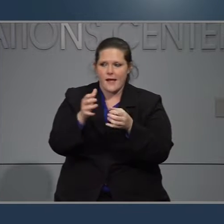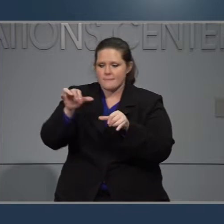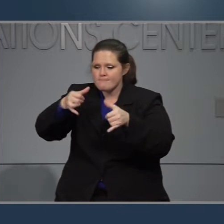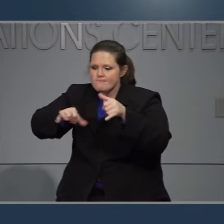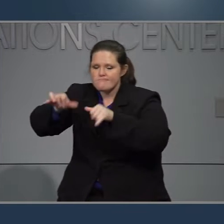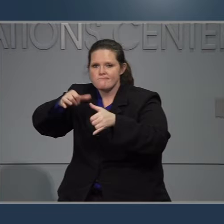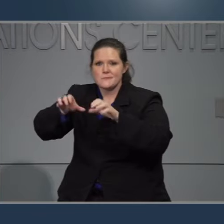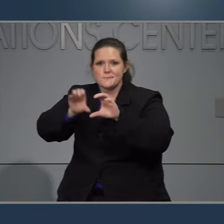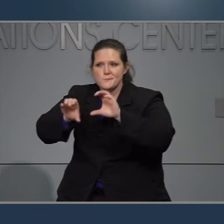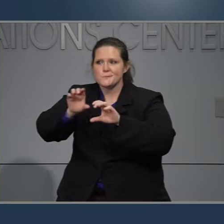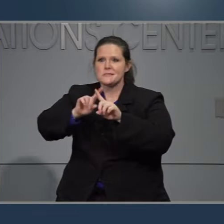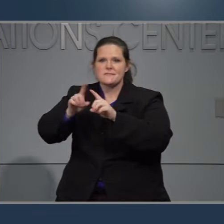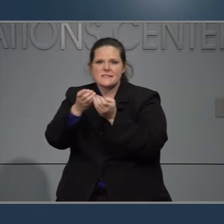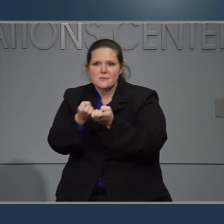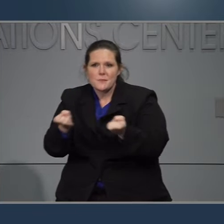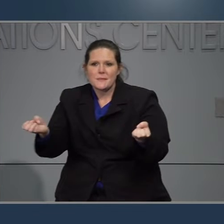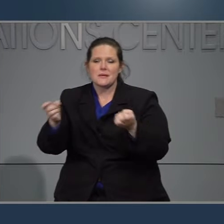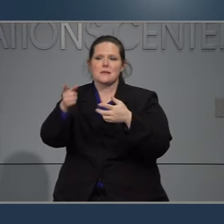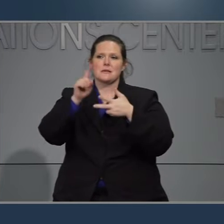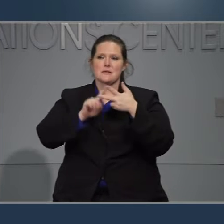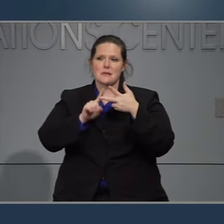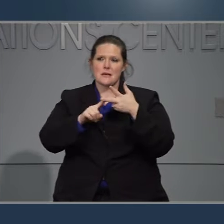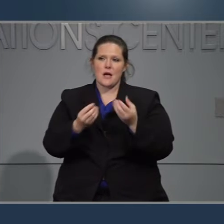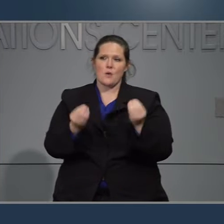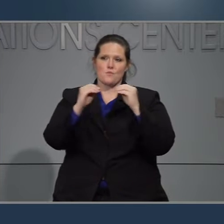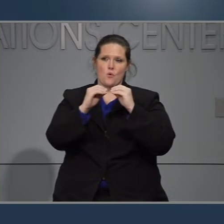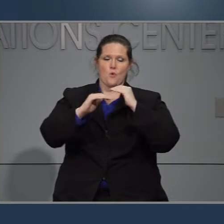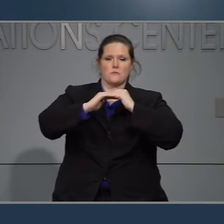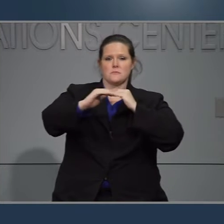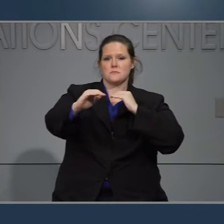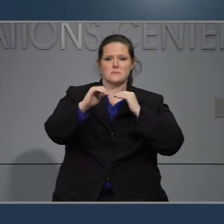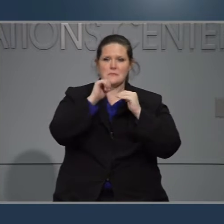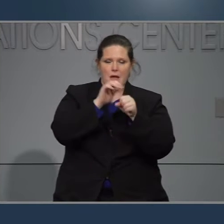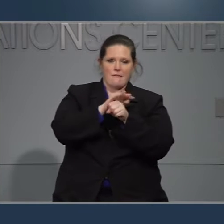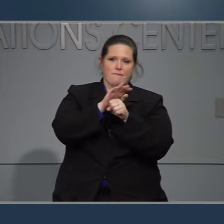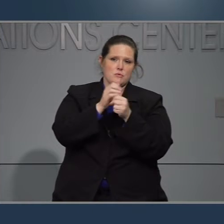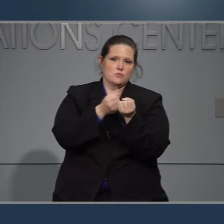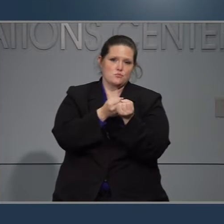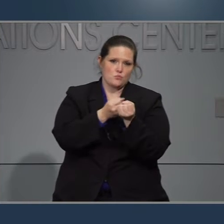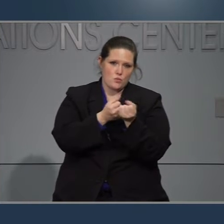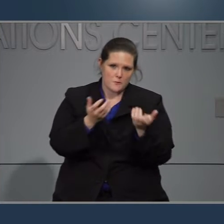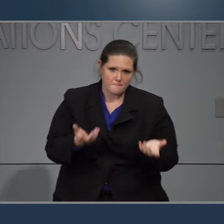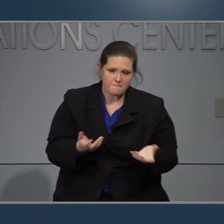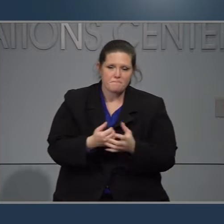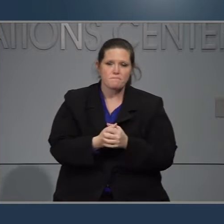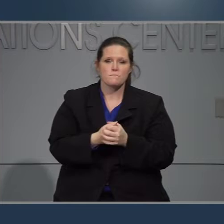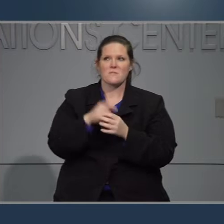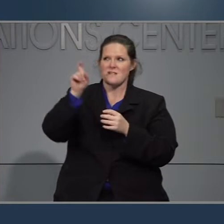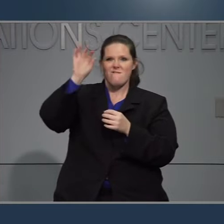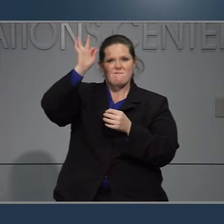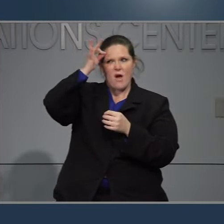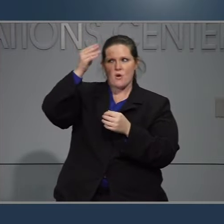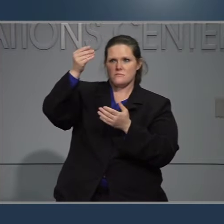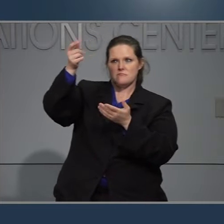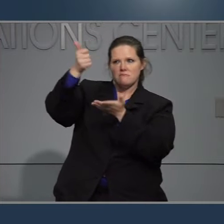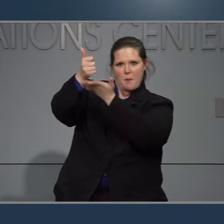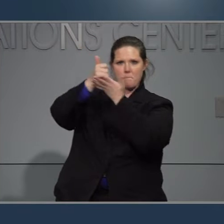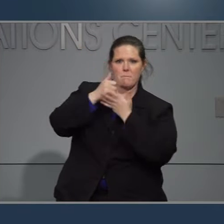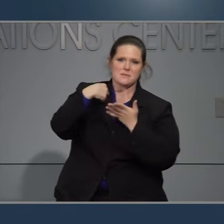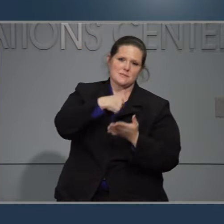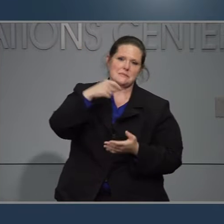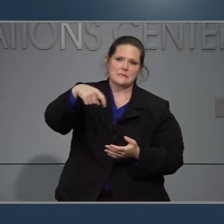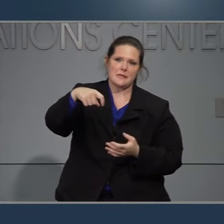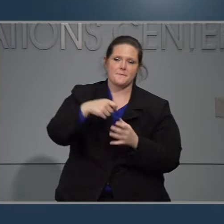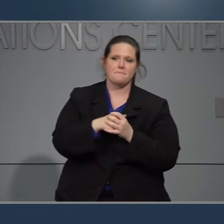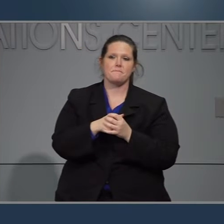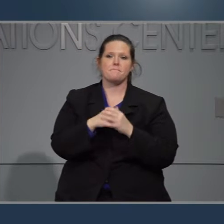estados están sonando la alarma respecto a estos desafíos. En cuanto al rastreo de contactos, seguimos contratando rastreadores de contacto para reforzar